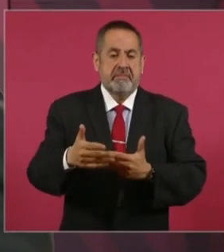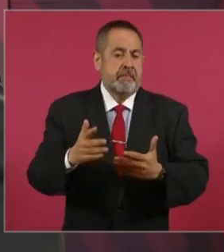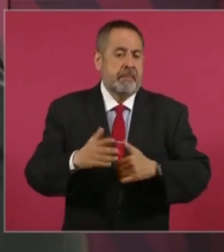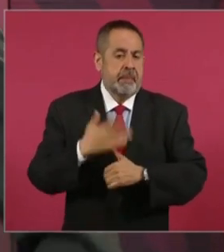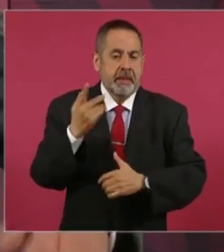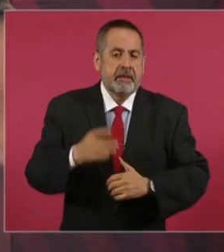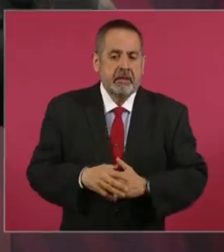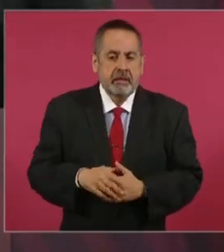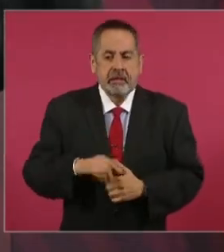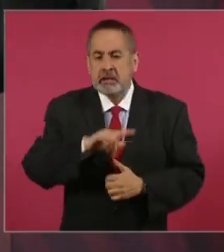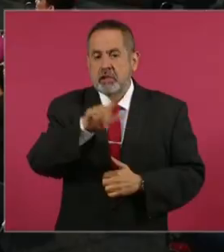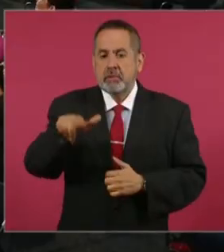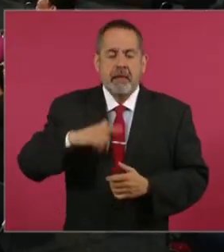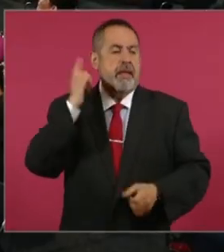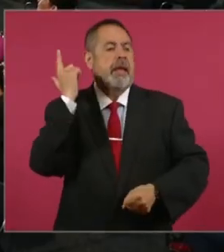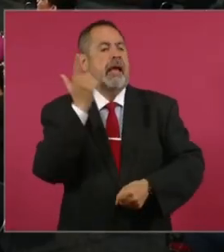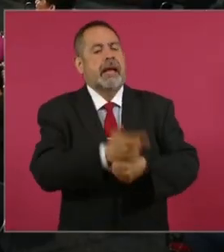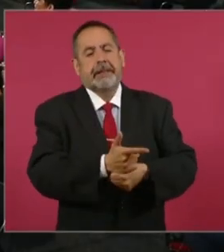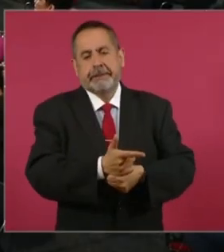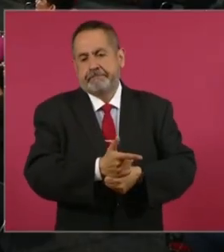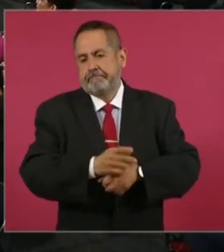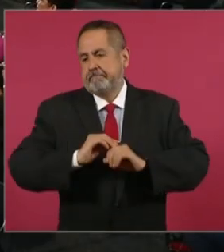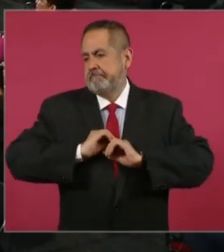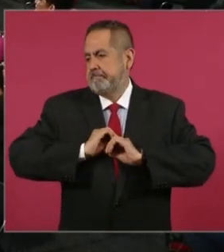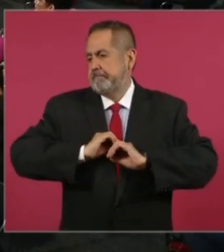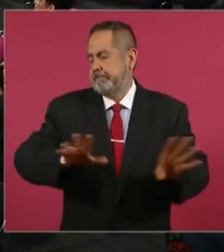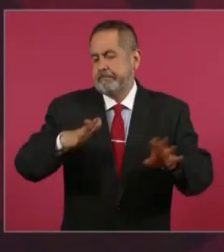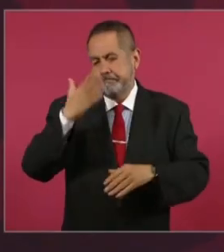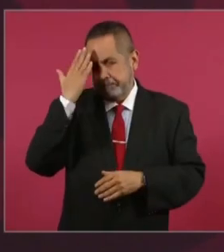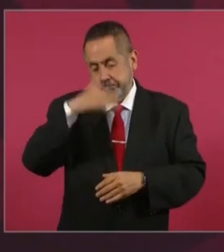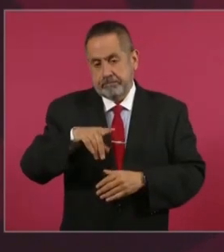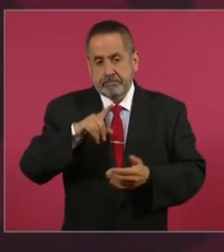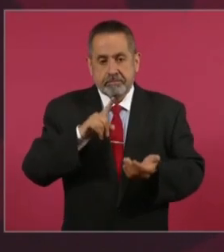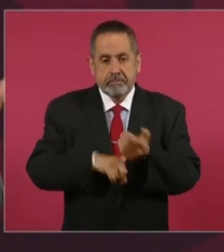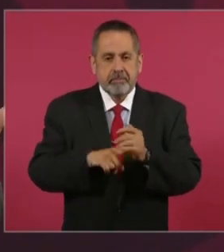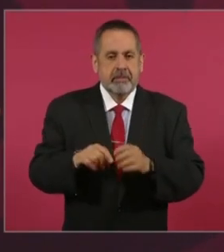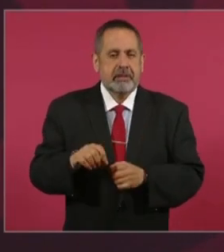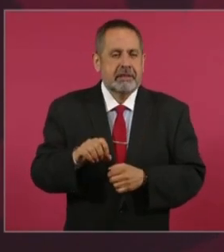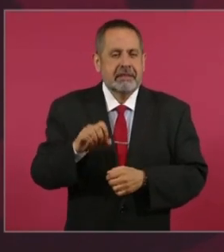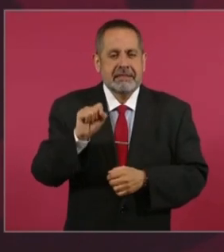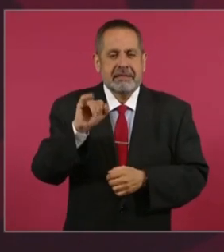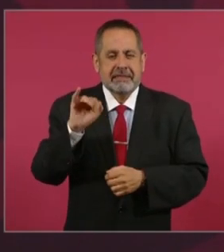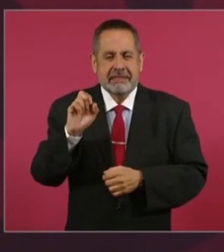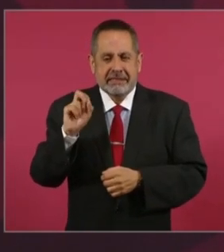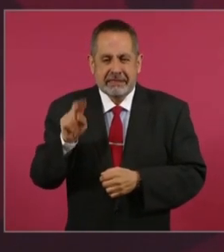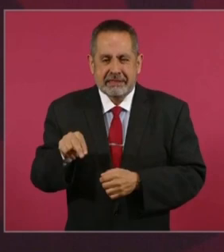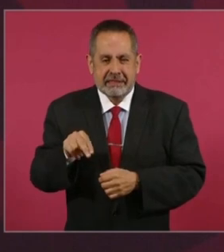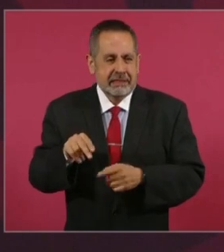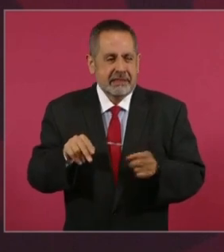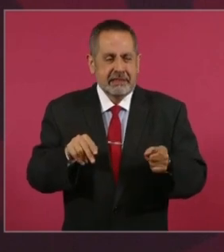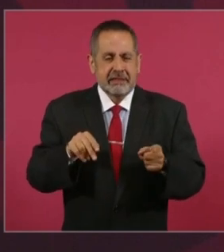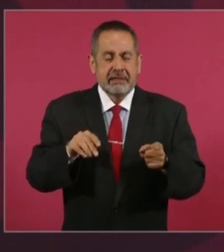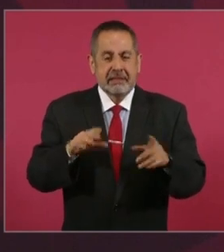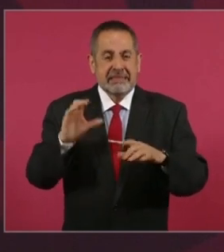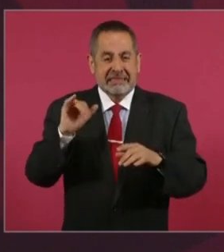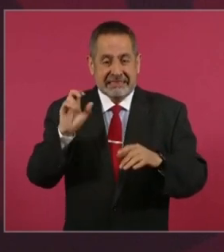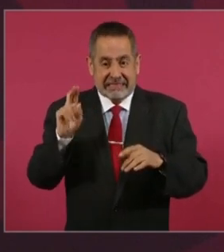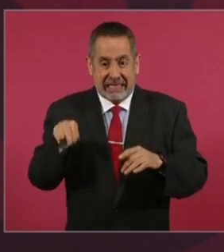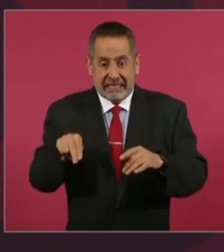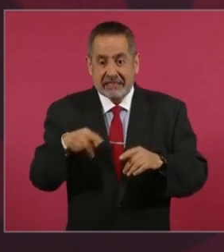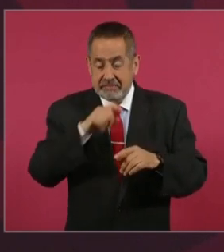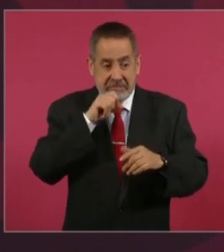porque luego ya se supo todo, porque intervino el Cisen, el mismo Cisen.